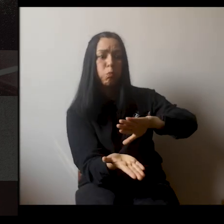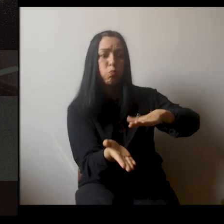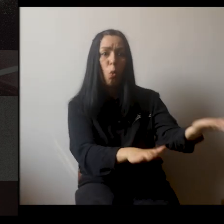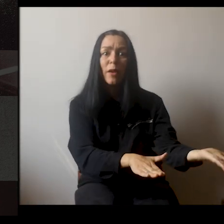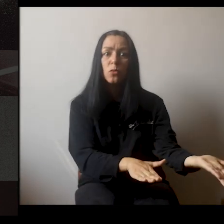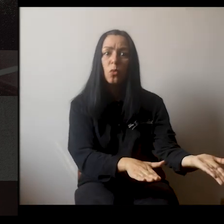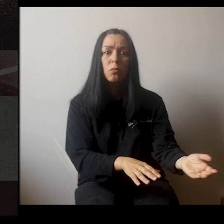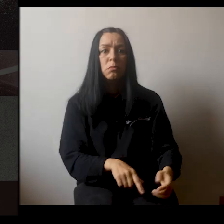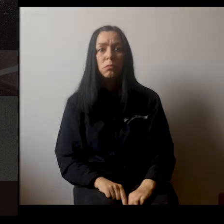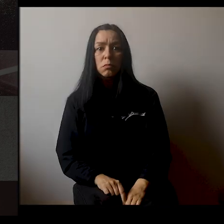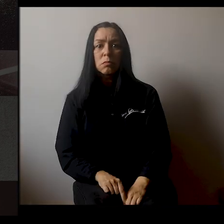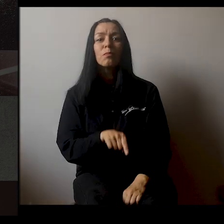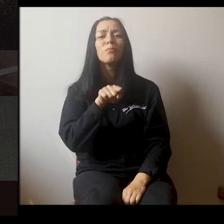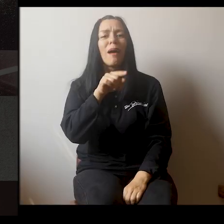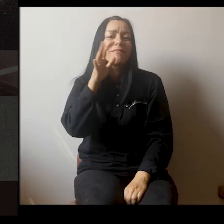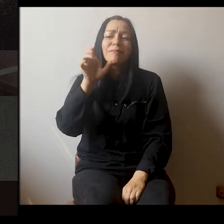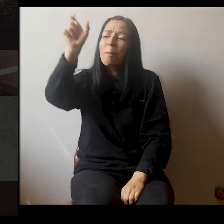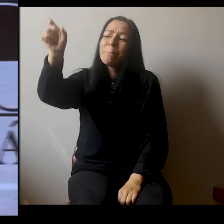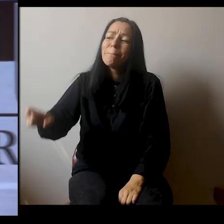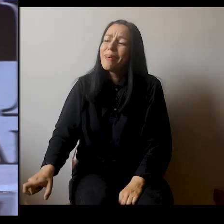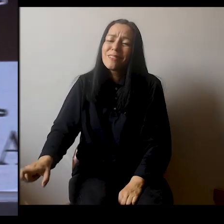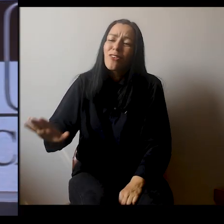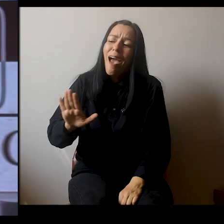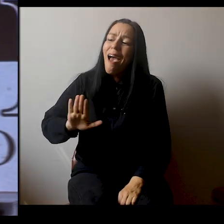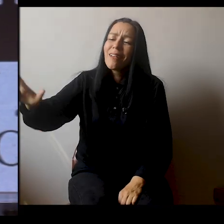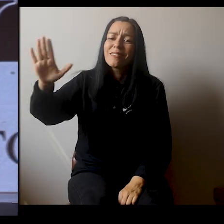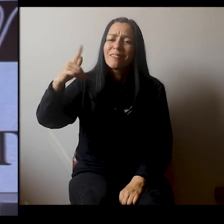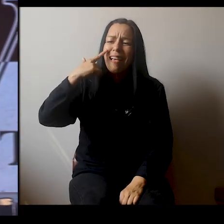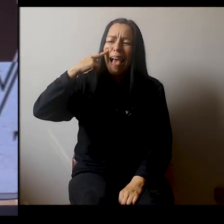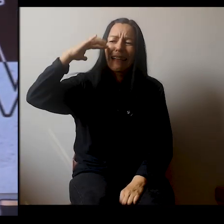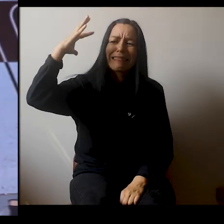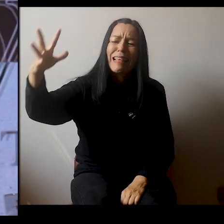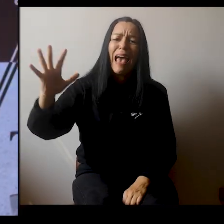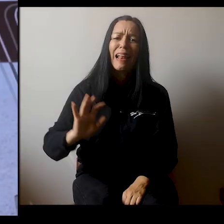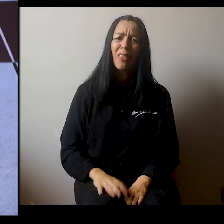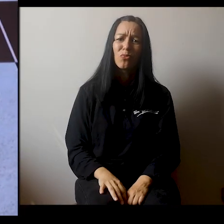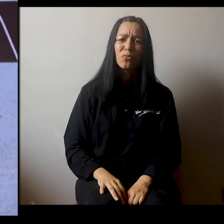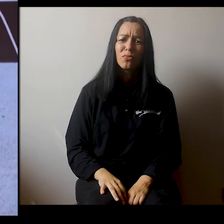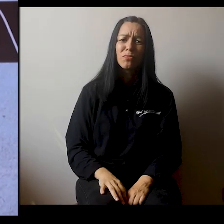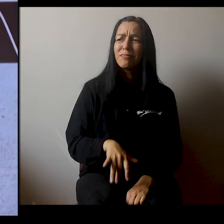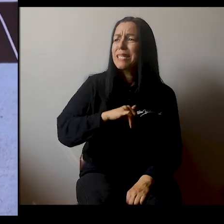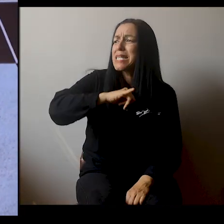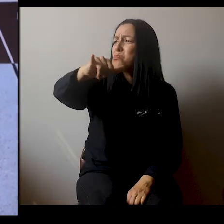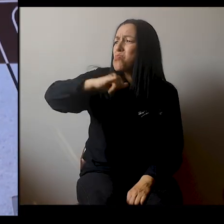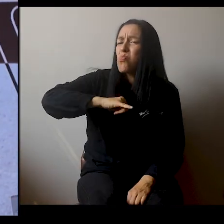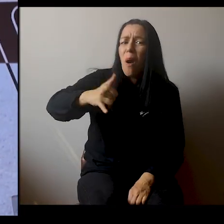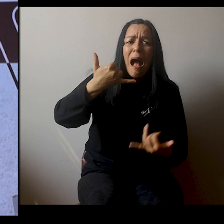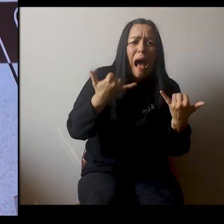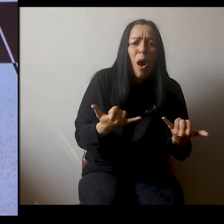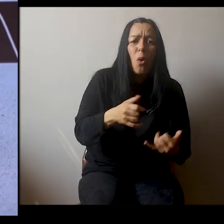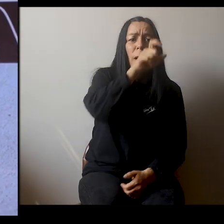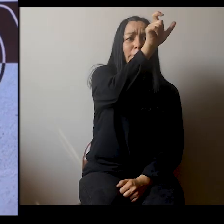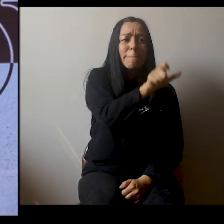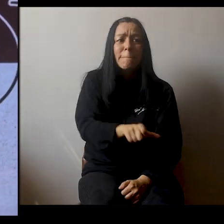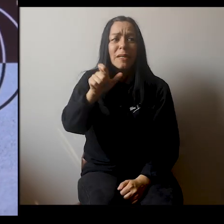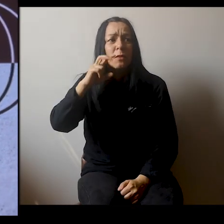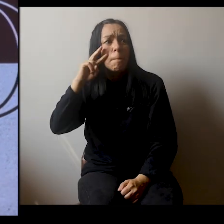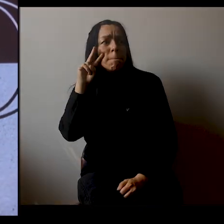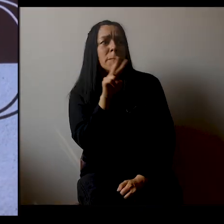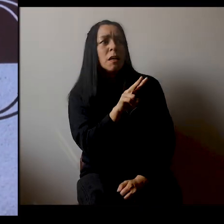o que cayera muerto de repente, porque así de amarillistas somos nosotros. La gente está esperando a ver